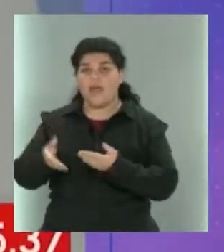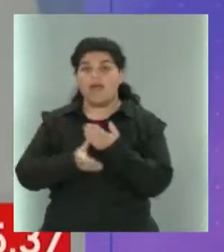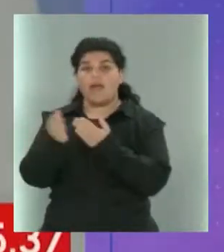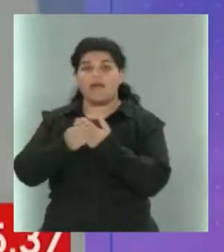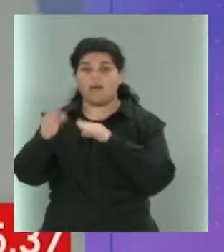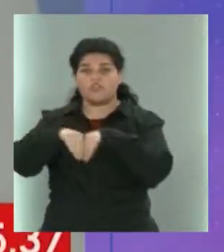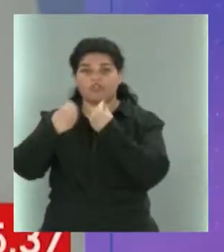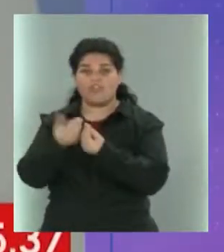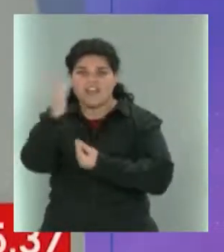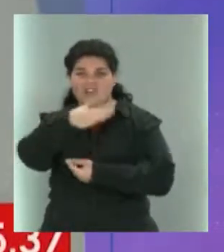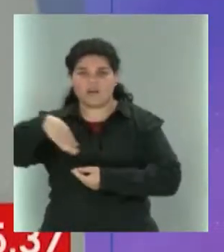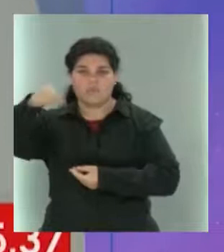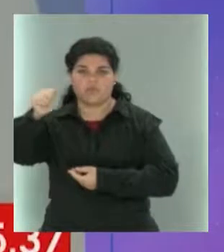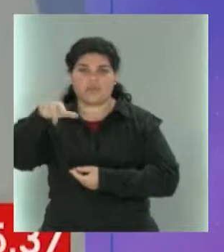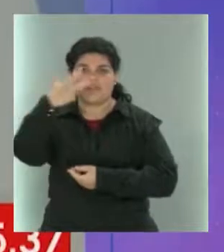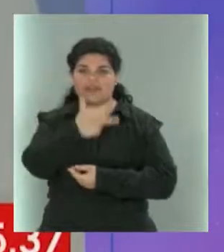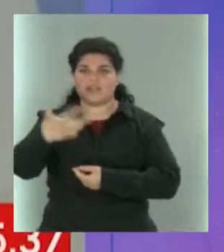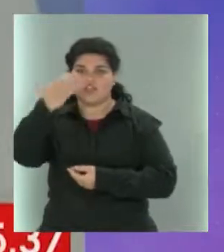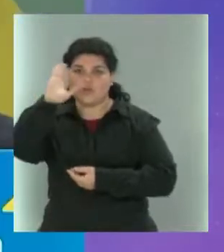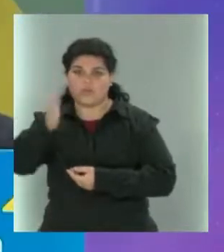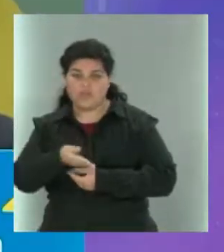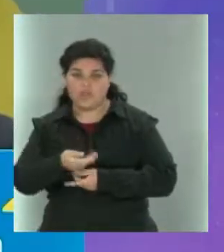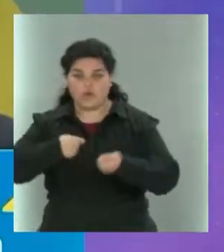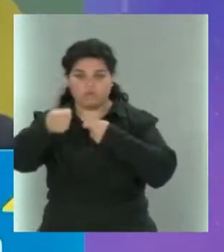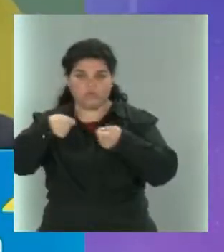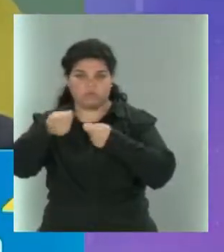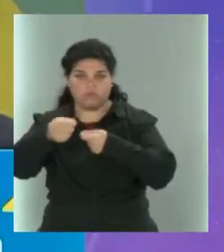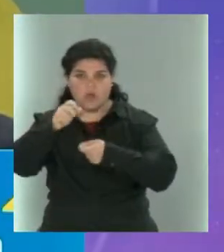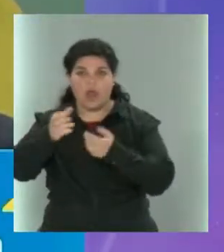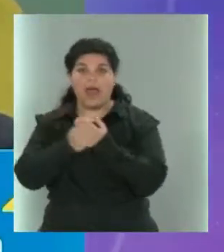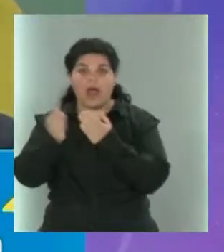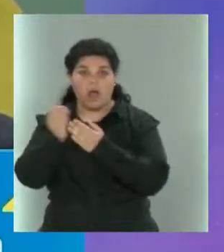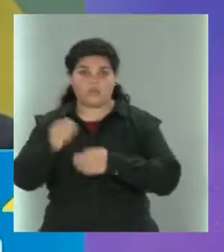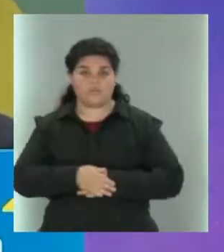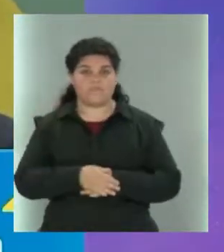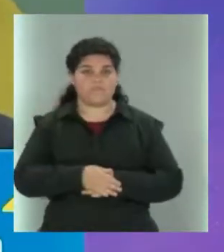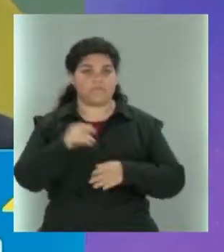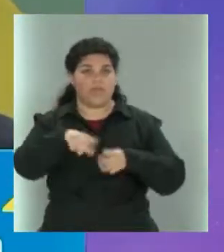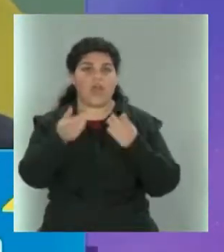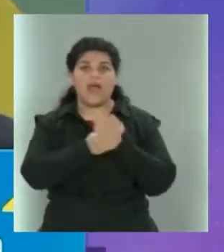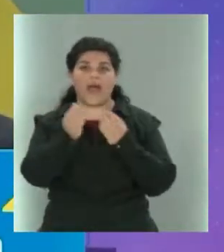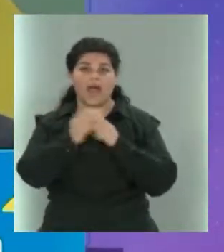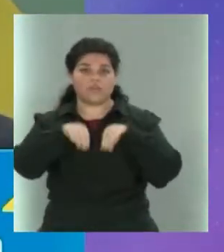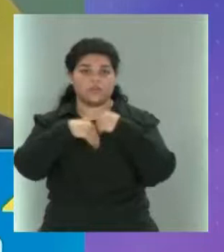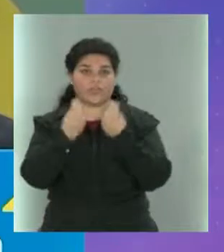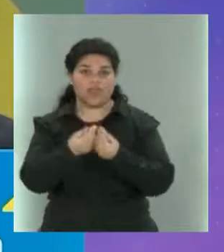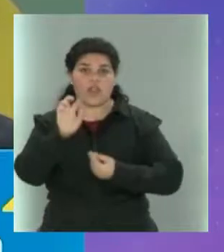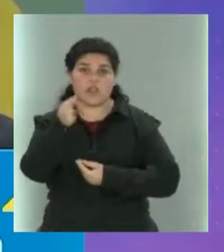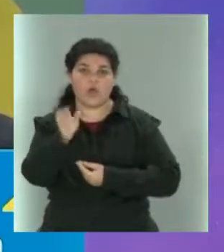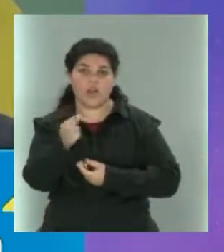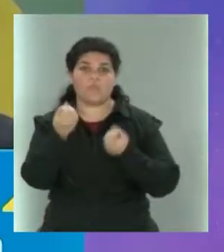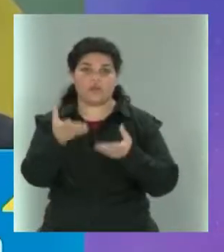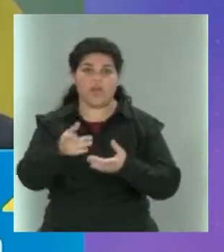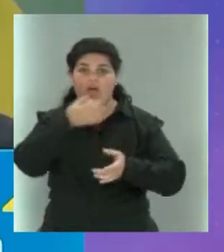transporte. 35% es costo de logística. En el costo del crudo está en dólares, porque las empresas que invierten en